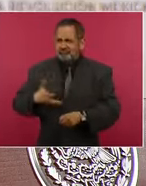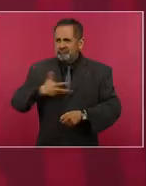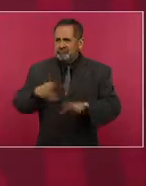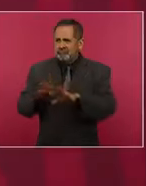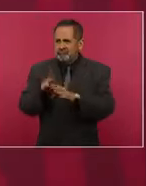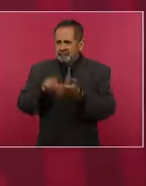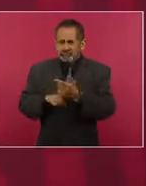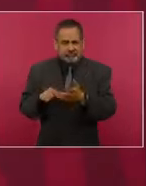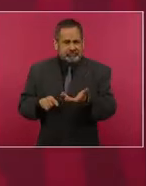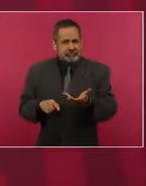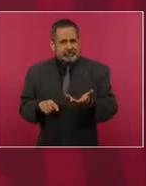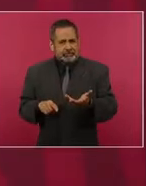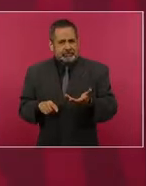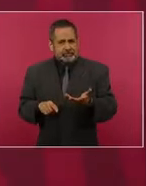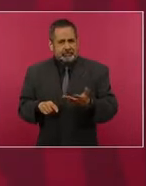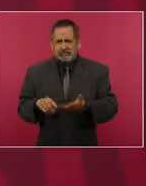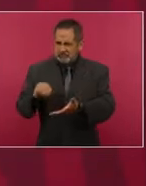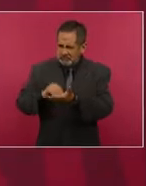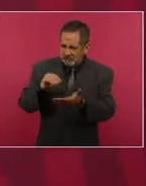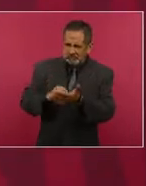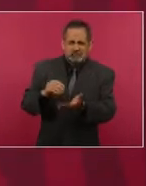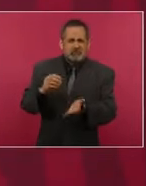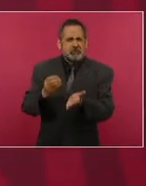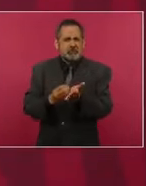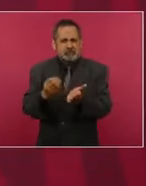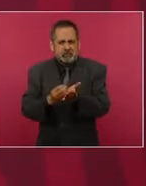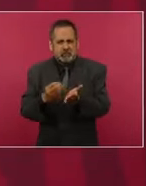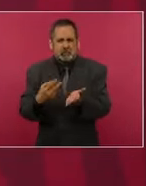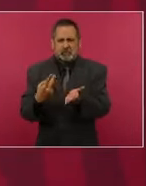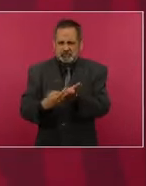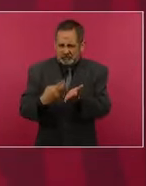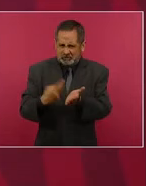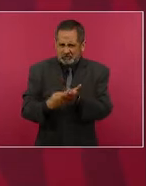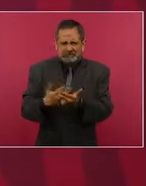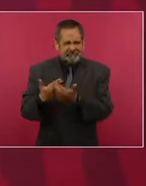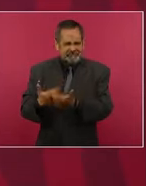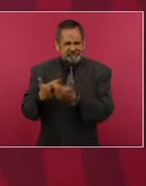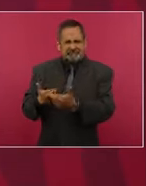Pues todavía hay oro, todavía hay plata,